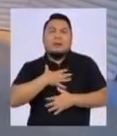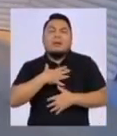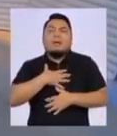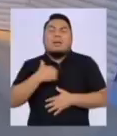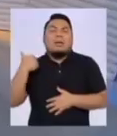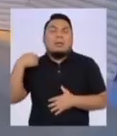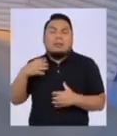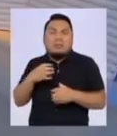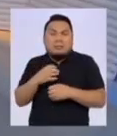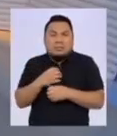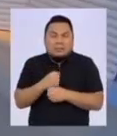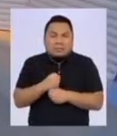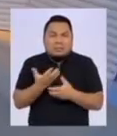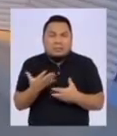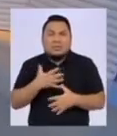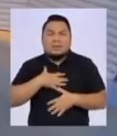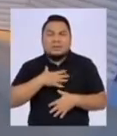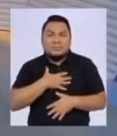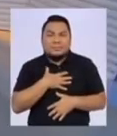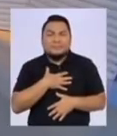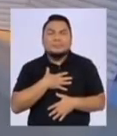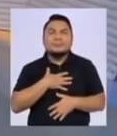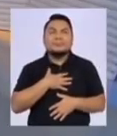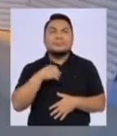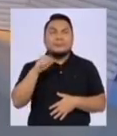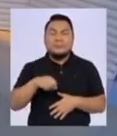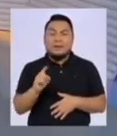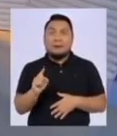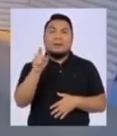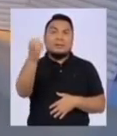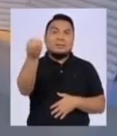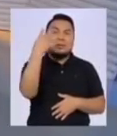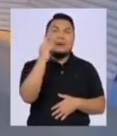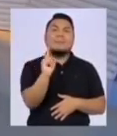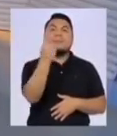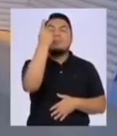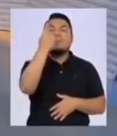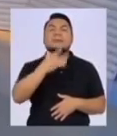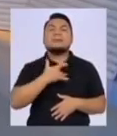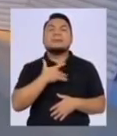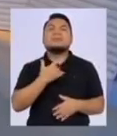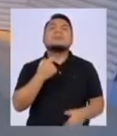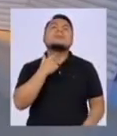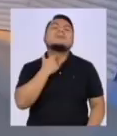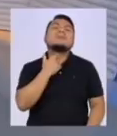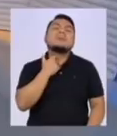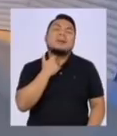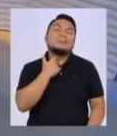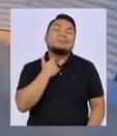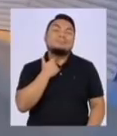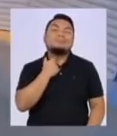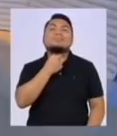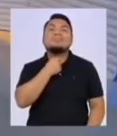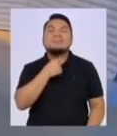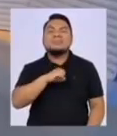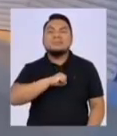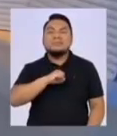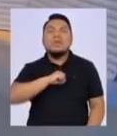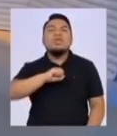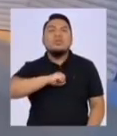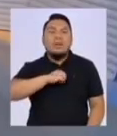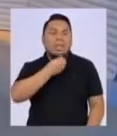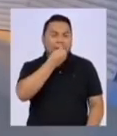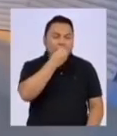respiratorio y está como una especie, pues, de bronquitis. Claro, ¿no? Y el primer síntoma, clarísimo, la garganta. La garganta. Y vemos esa tos